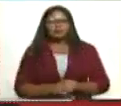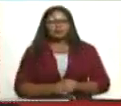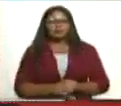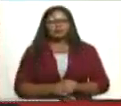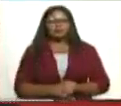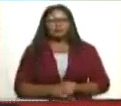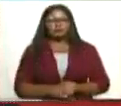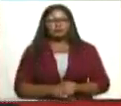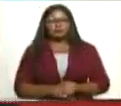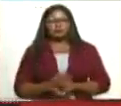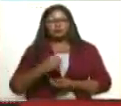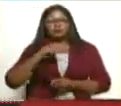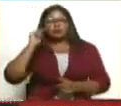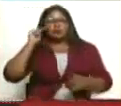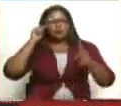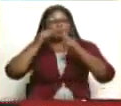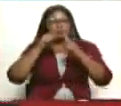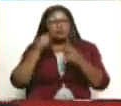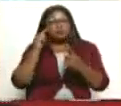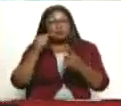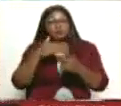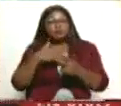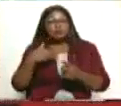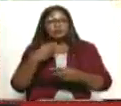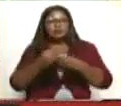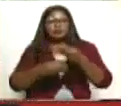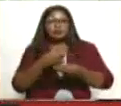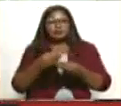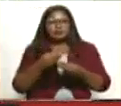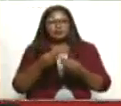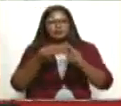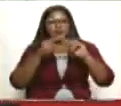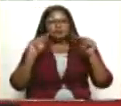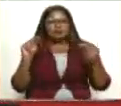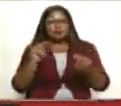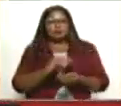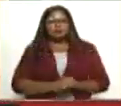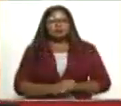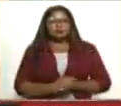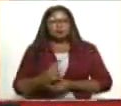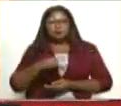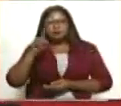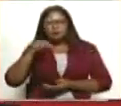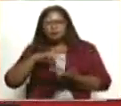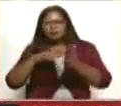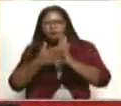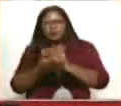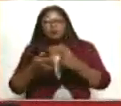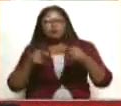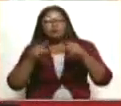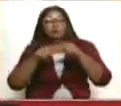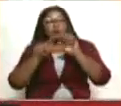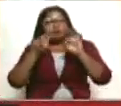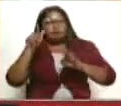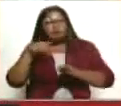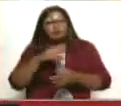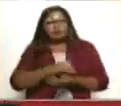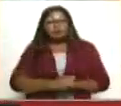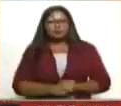precisamente en alcanzar el objetivo de la paz. Debemos significar que desde